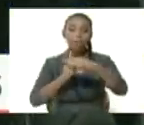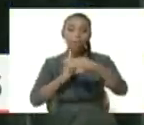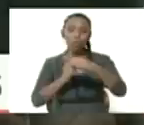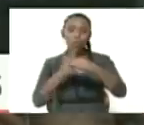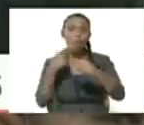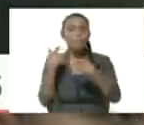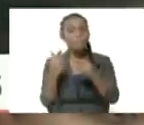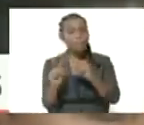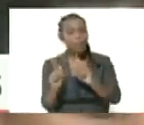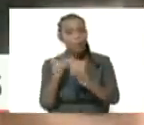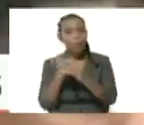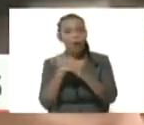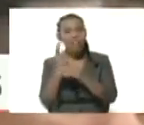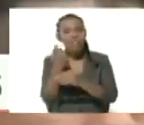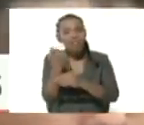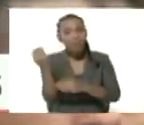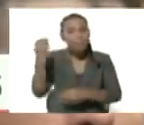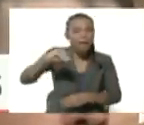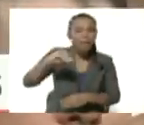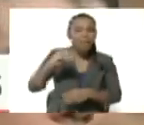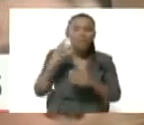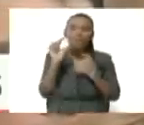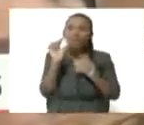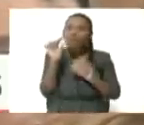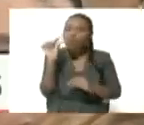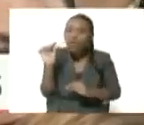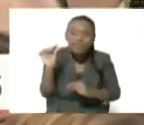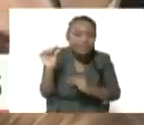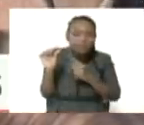bajo, muy bajo.